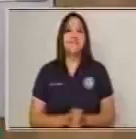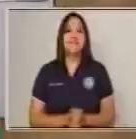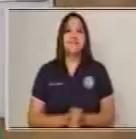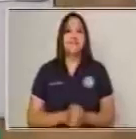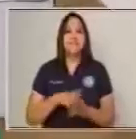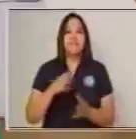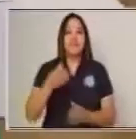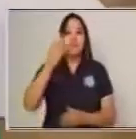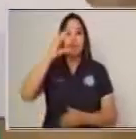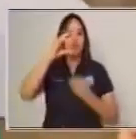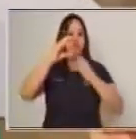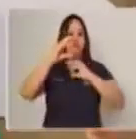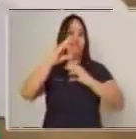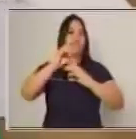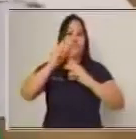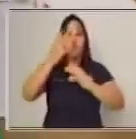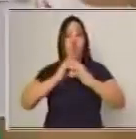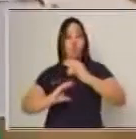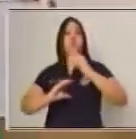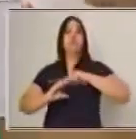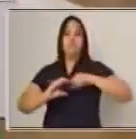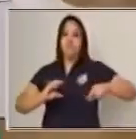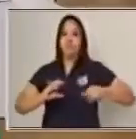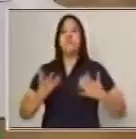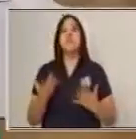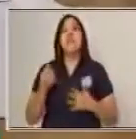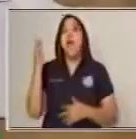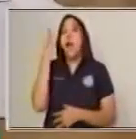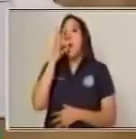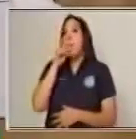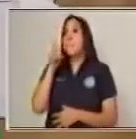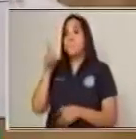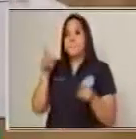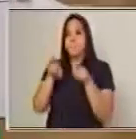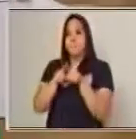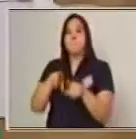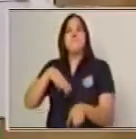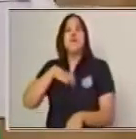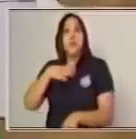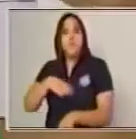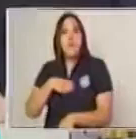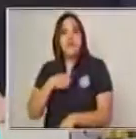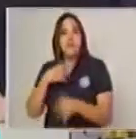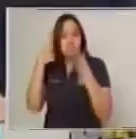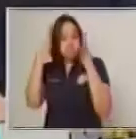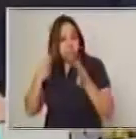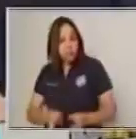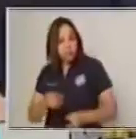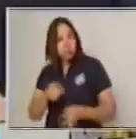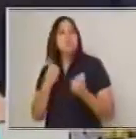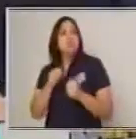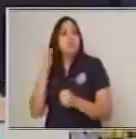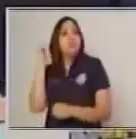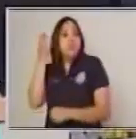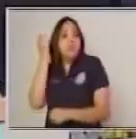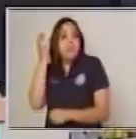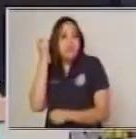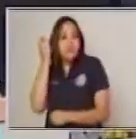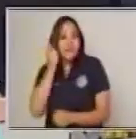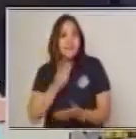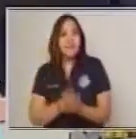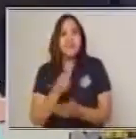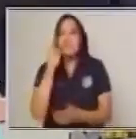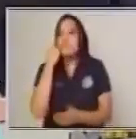Paso al siguiente párrafo. María y su maestra decidieron hacer unos chinchines